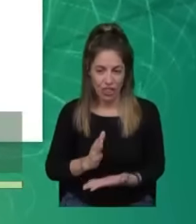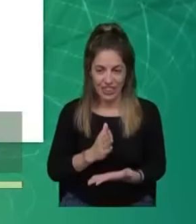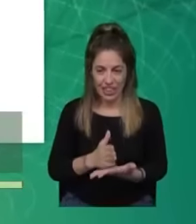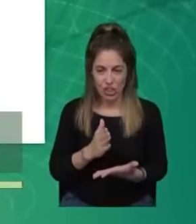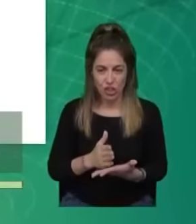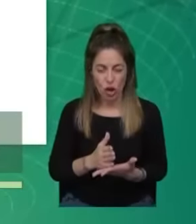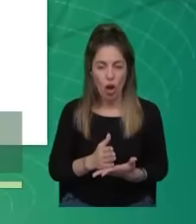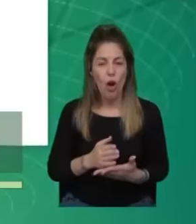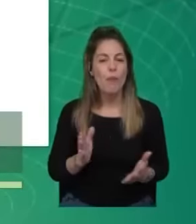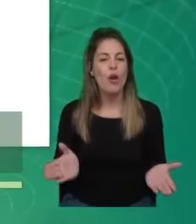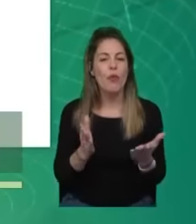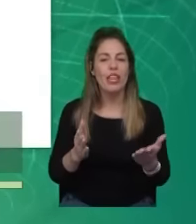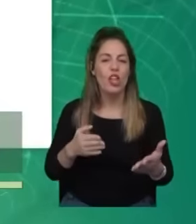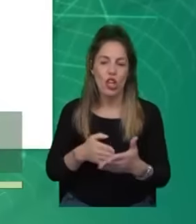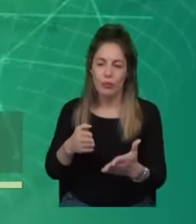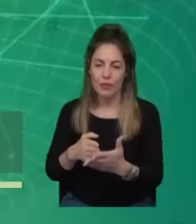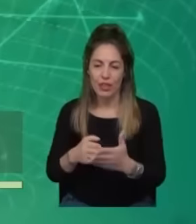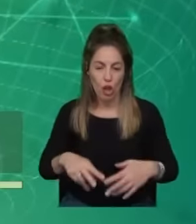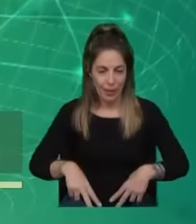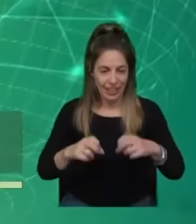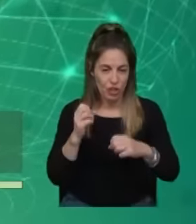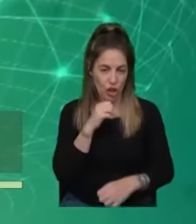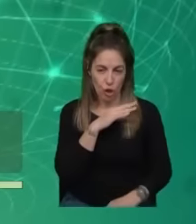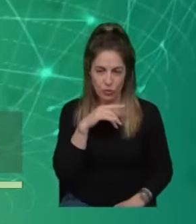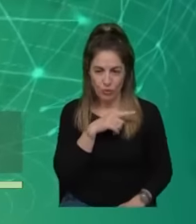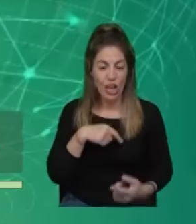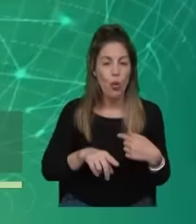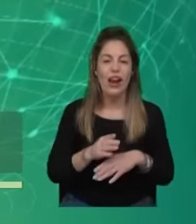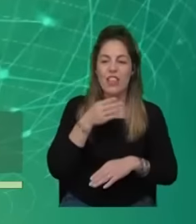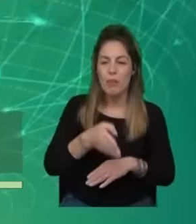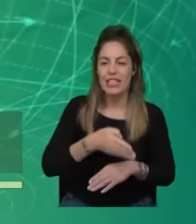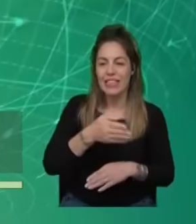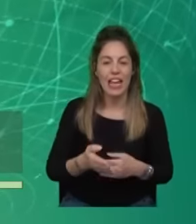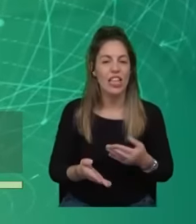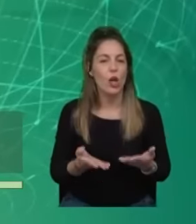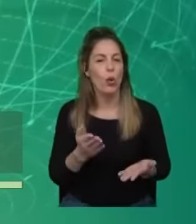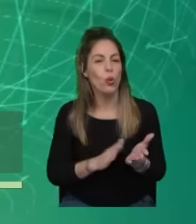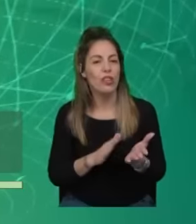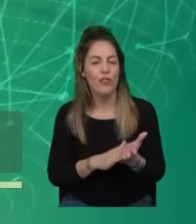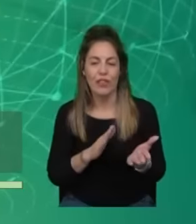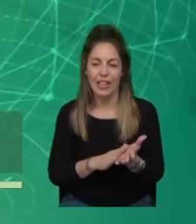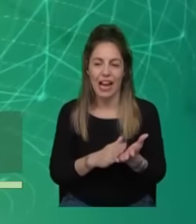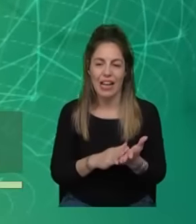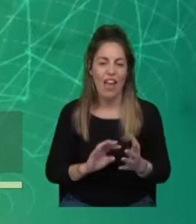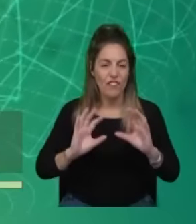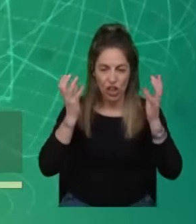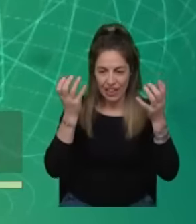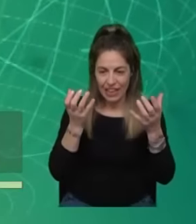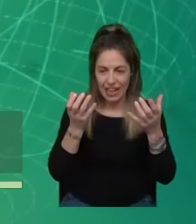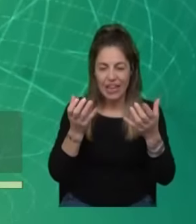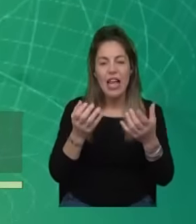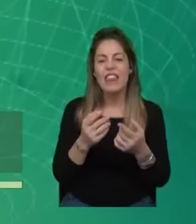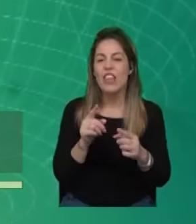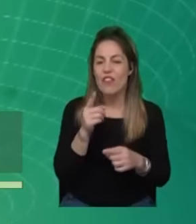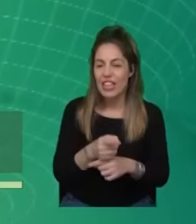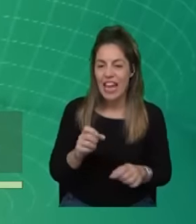el entorpecimiento de investigaciones de corrupción. En lugar de militar y pretender justificar violentar el orden jurídico, se debería procurar hacer